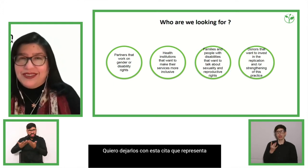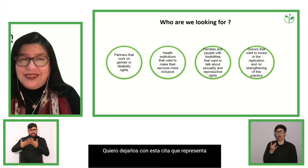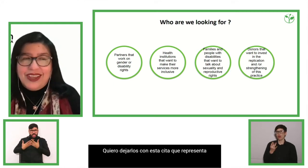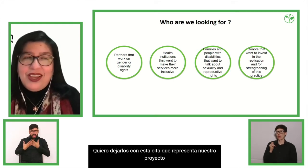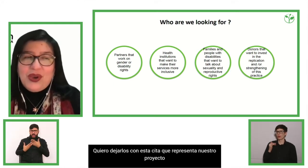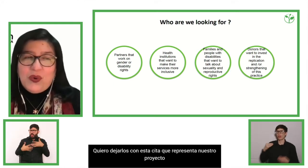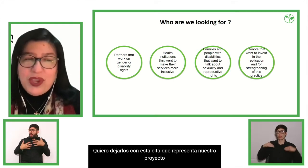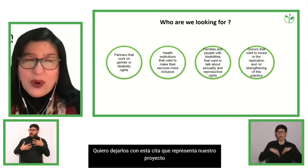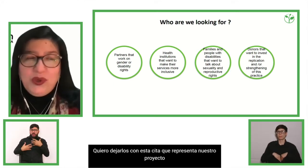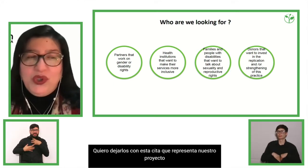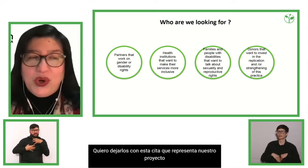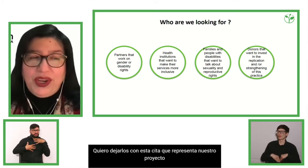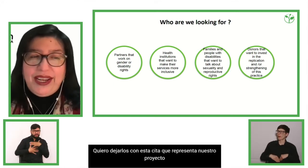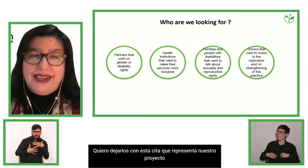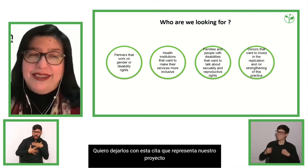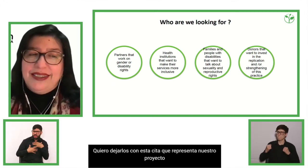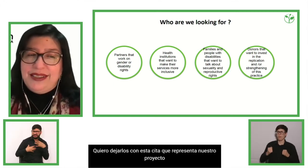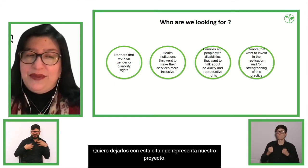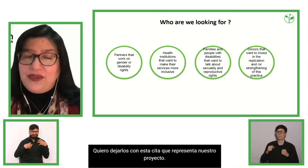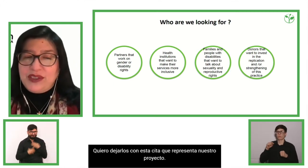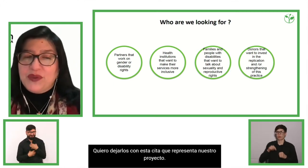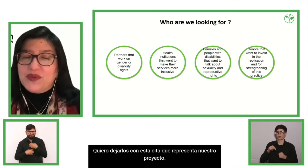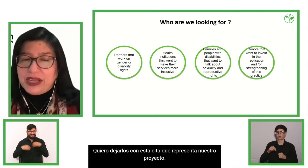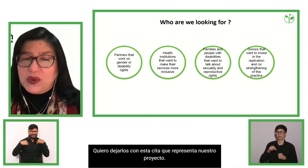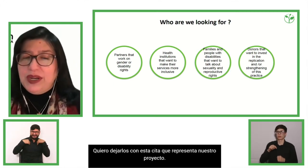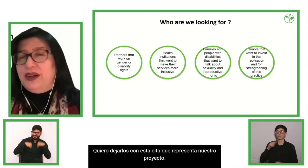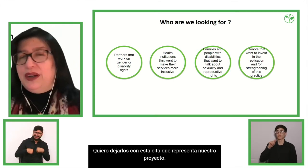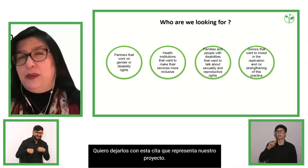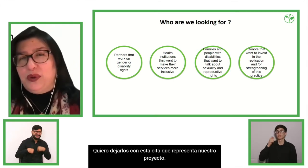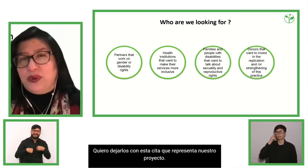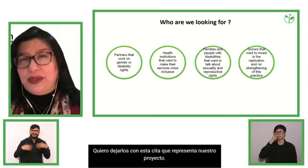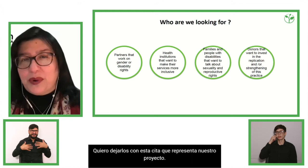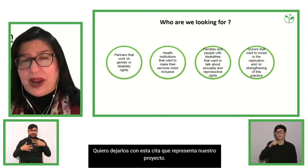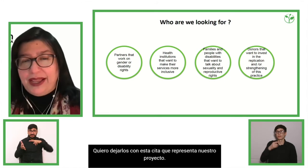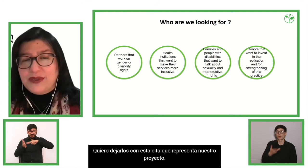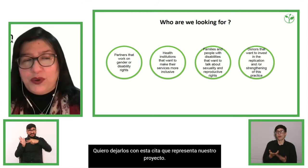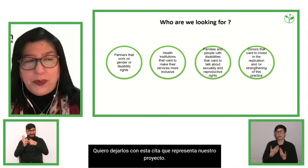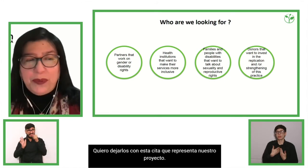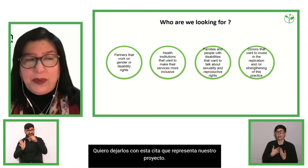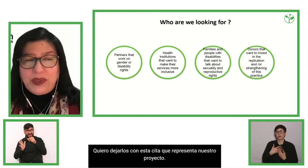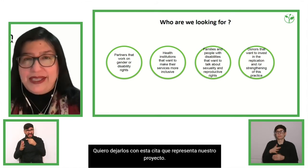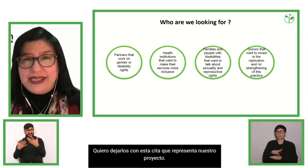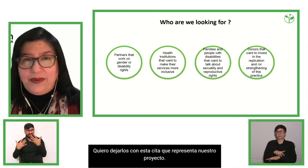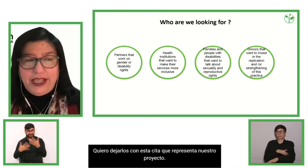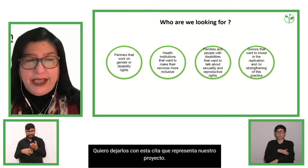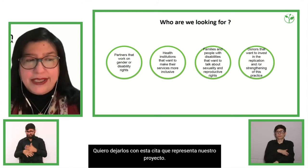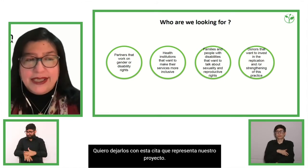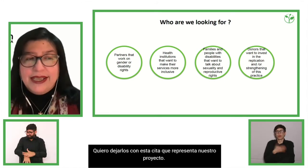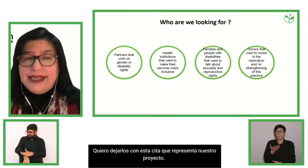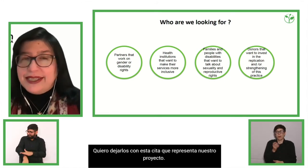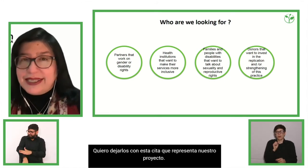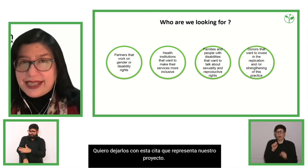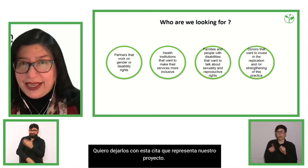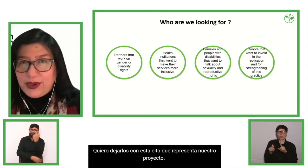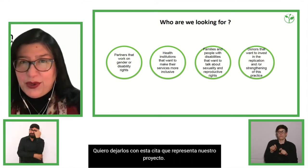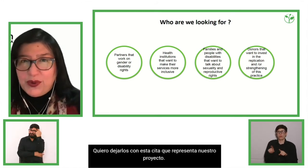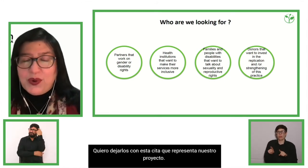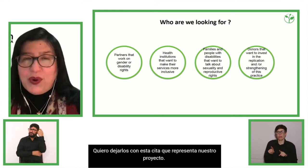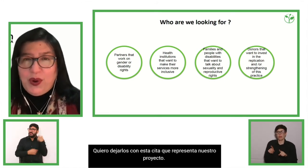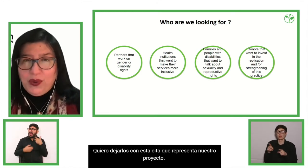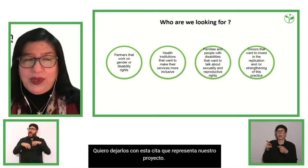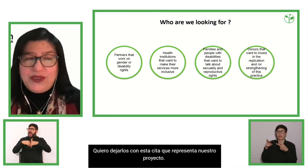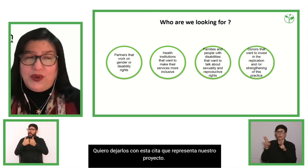más fuerte. We hope you join us in the defense of sexual and reproductive rights for people with disabilities. Thank